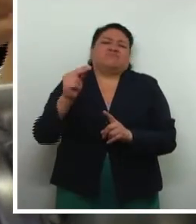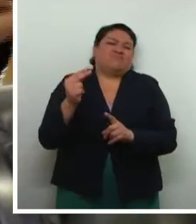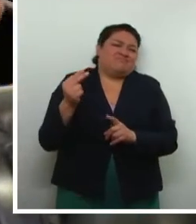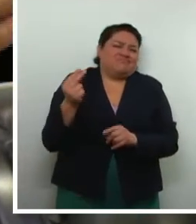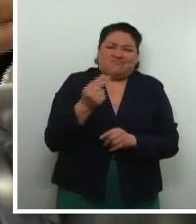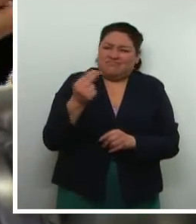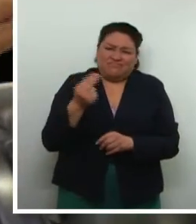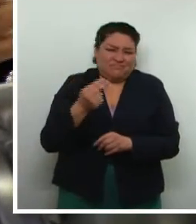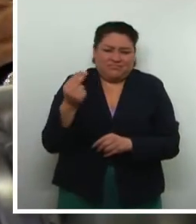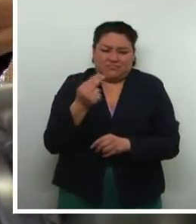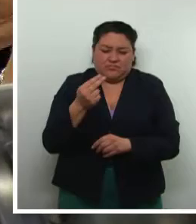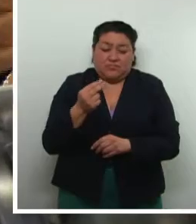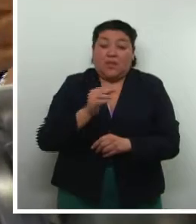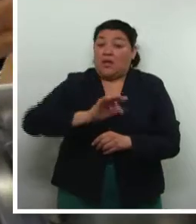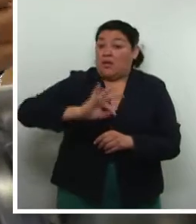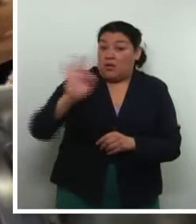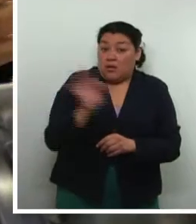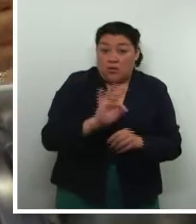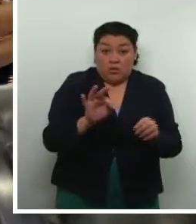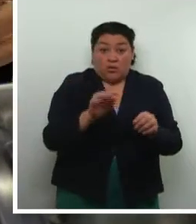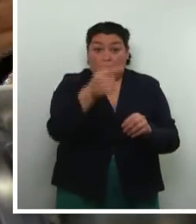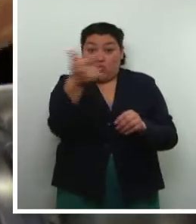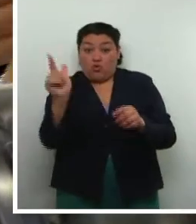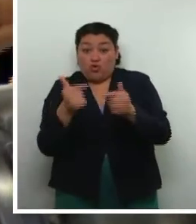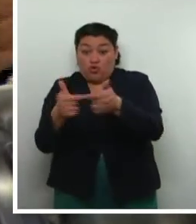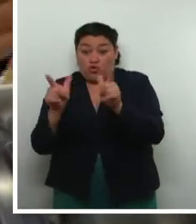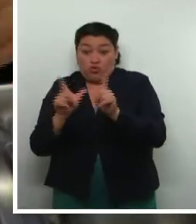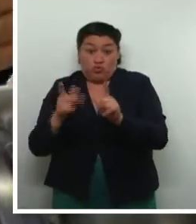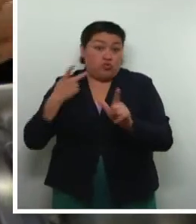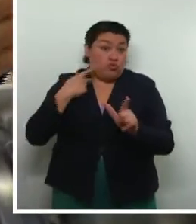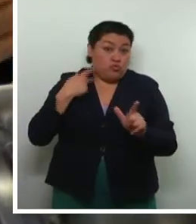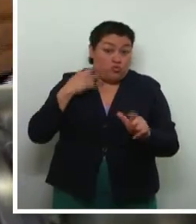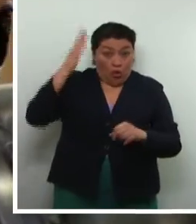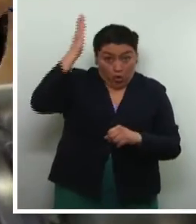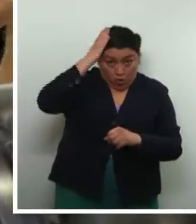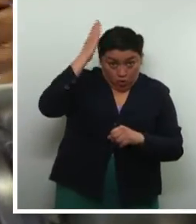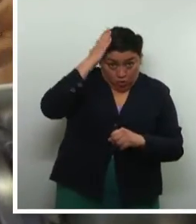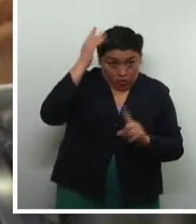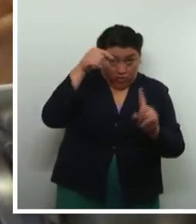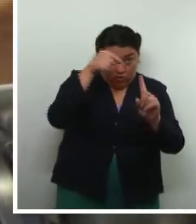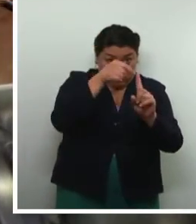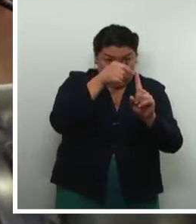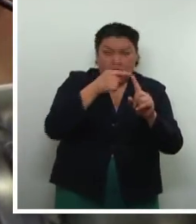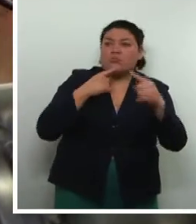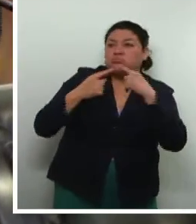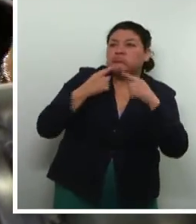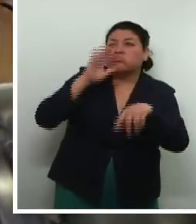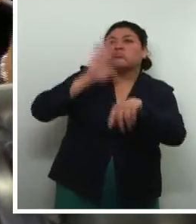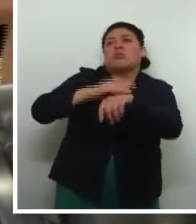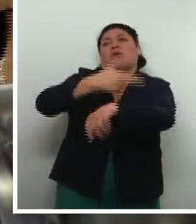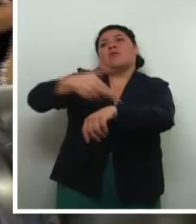los coordinadores se reúnan en la mesa de consensos para que puedan